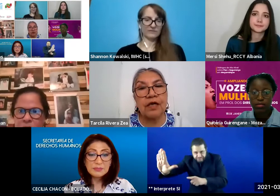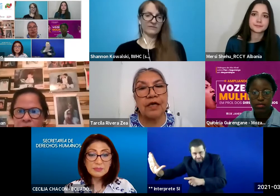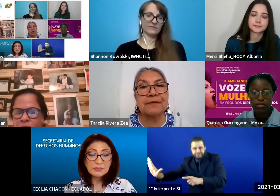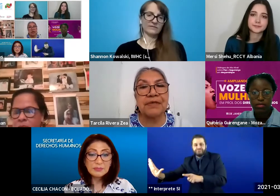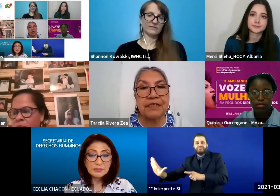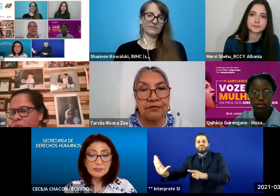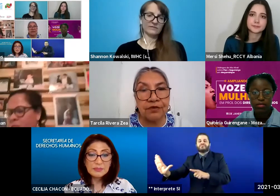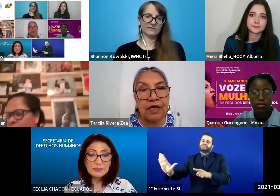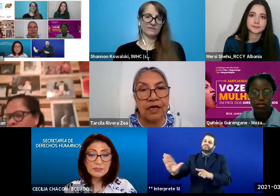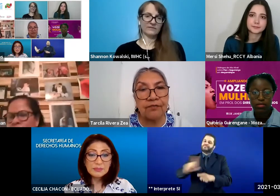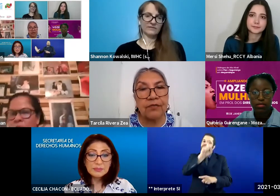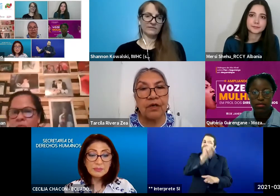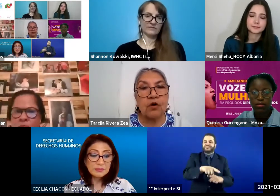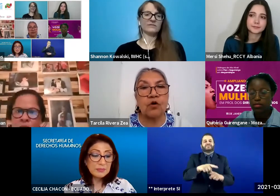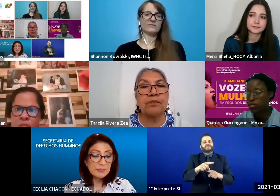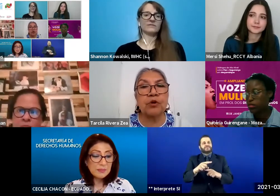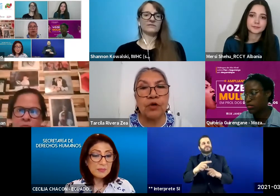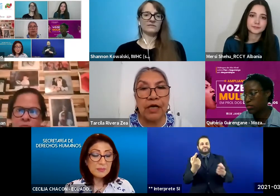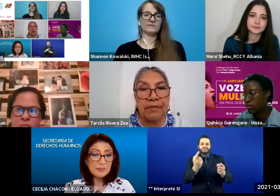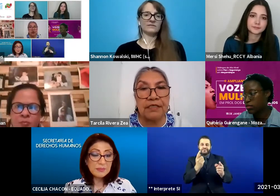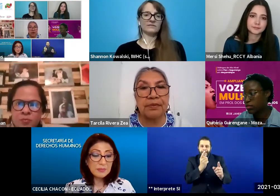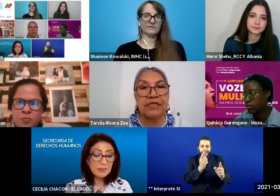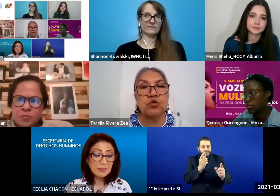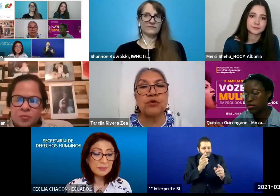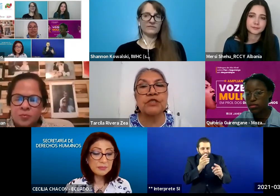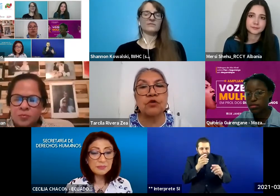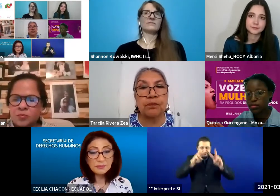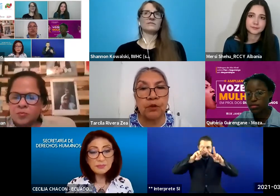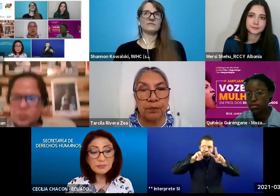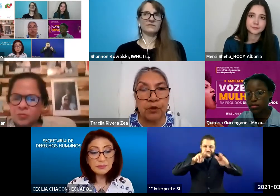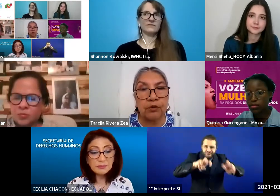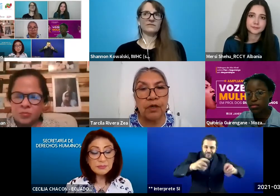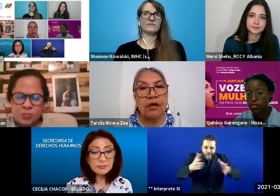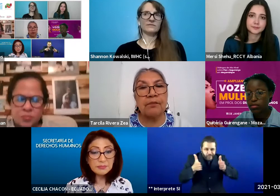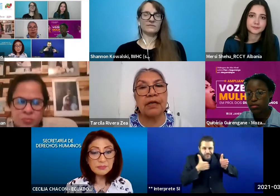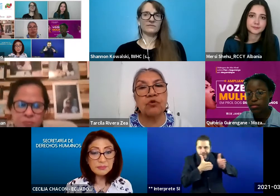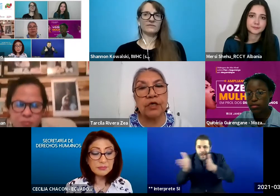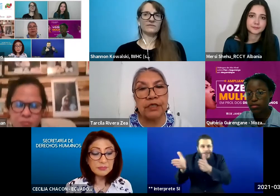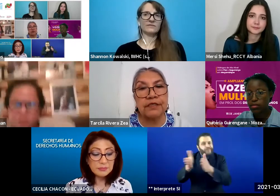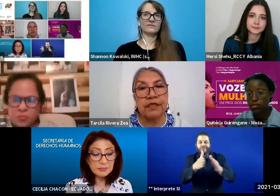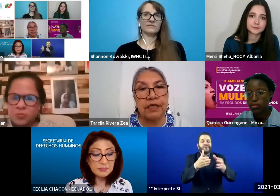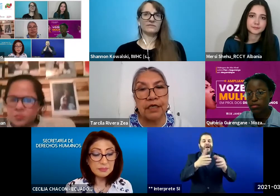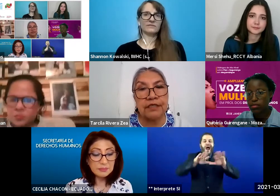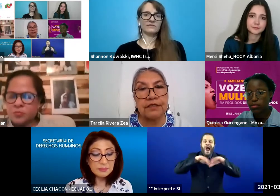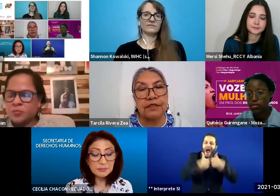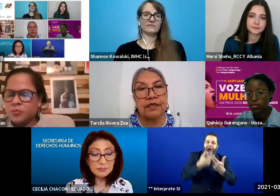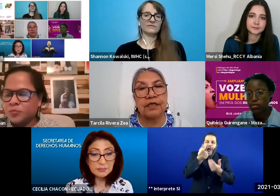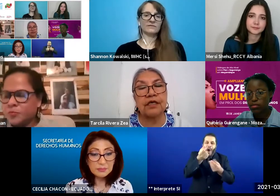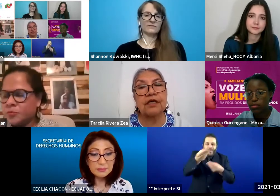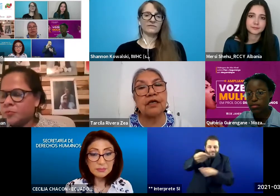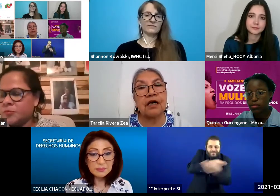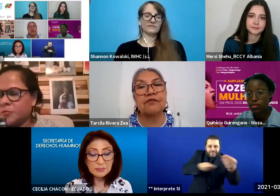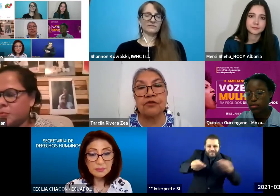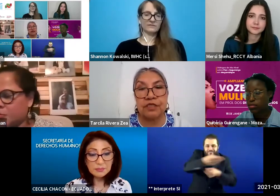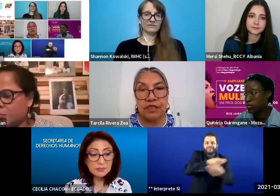dirección específica con programas y presupuesto propio para mujeres indígenas